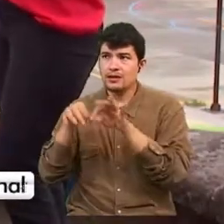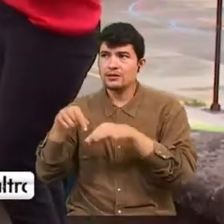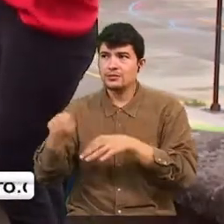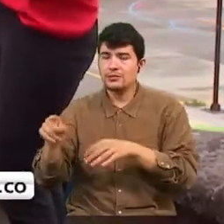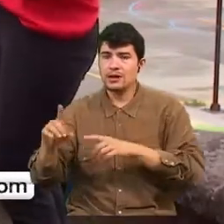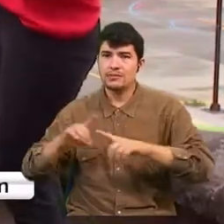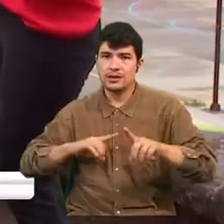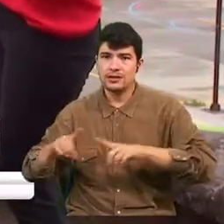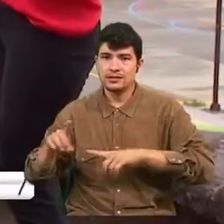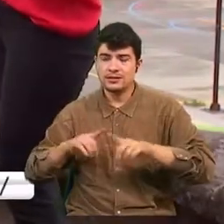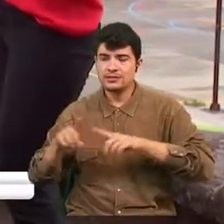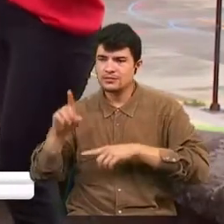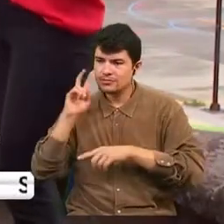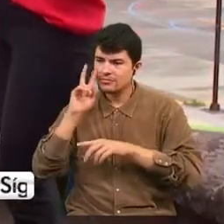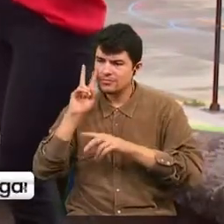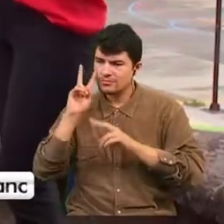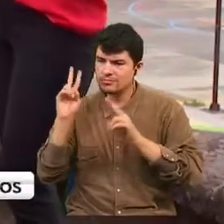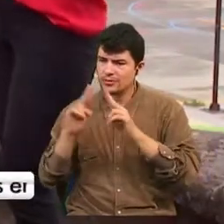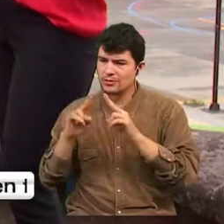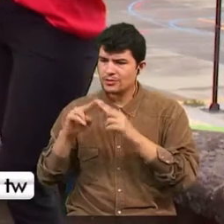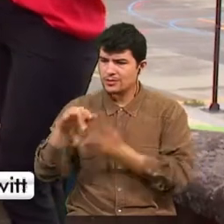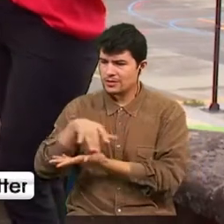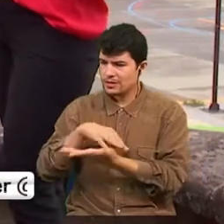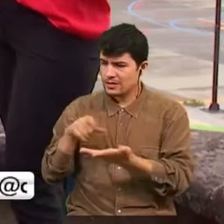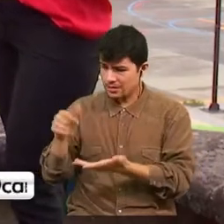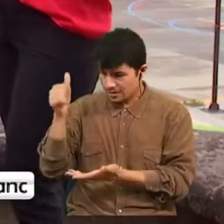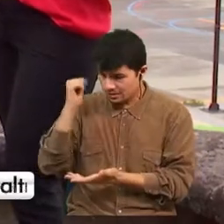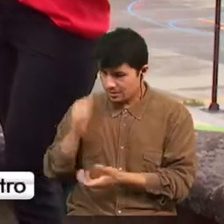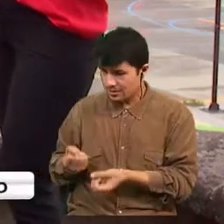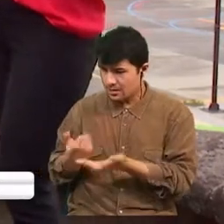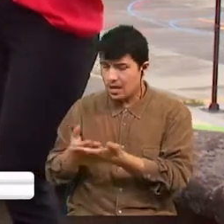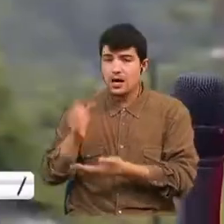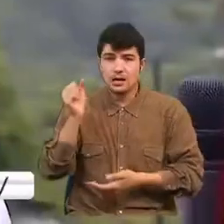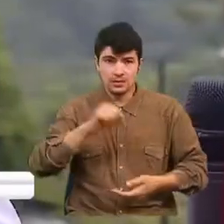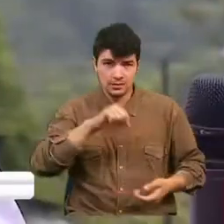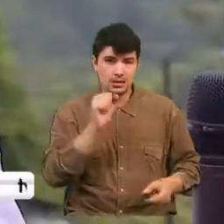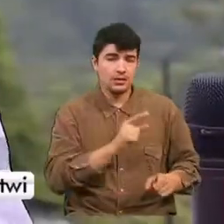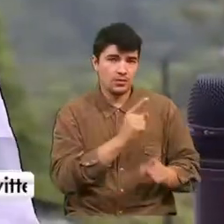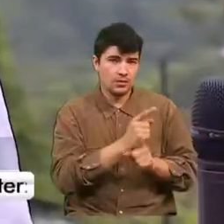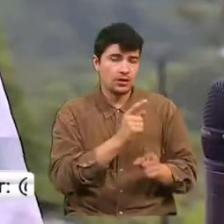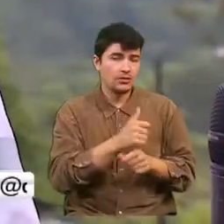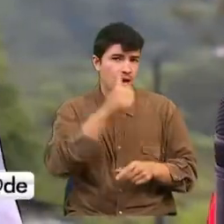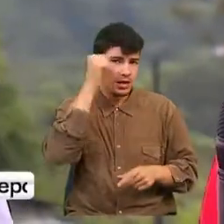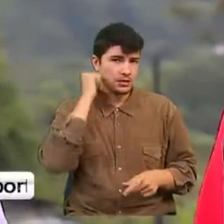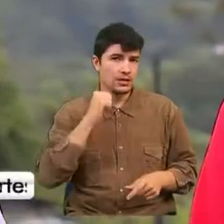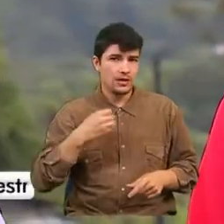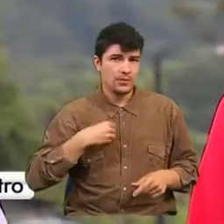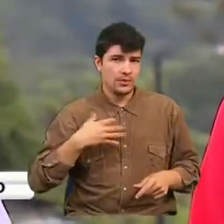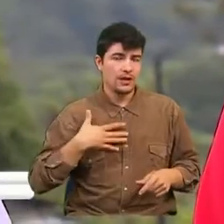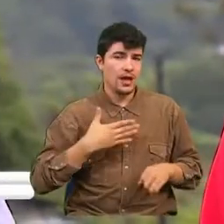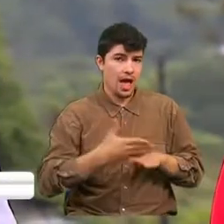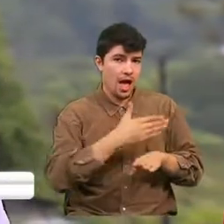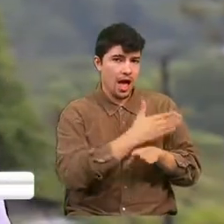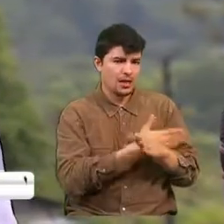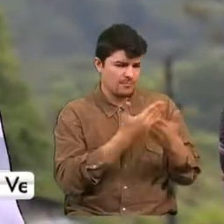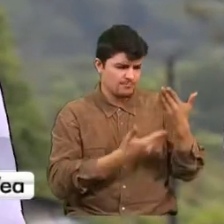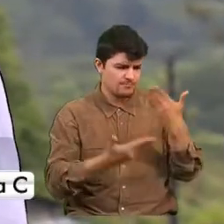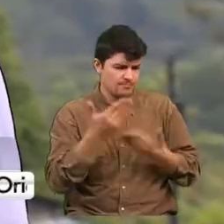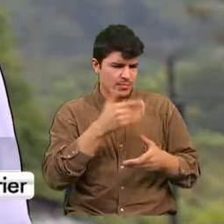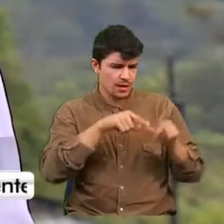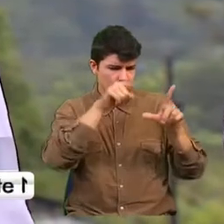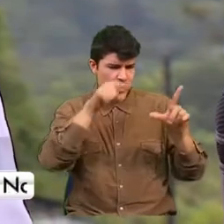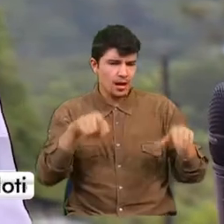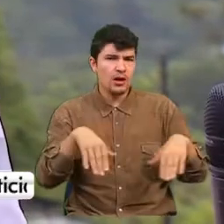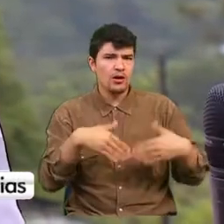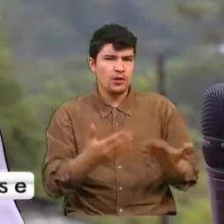administración en esta expedición, señor gobernador. Así es, ayer tuvimos la oportunidad en un censo que se había realizado de cómo entregar